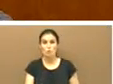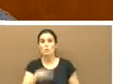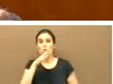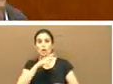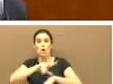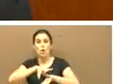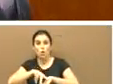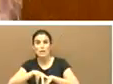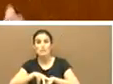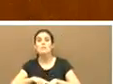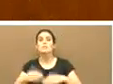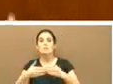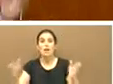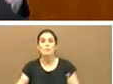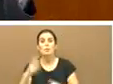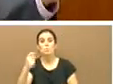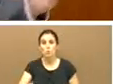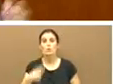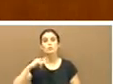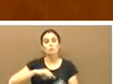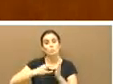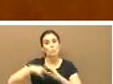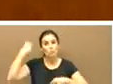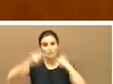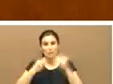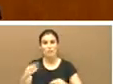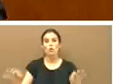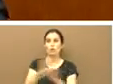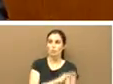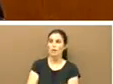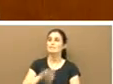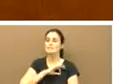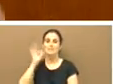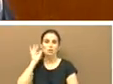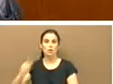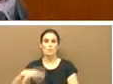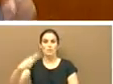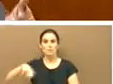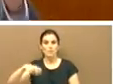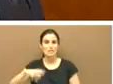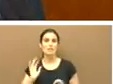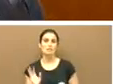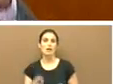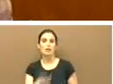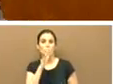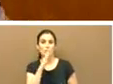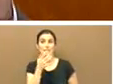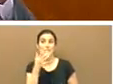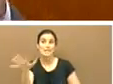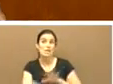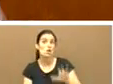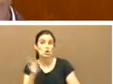pocas horas es un planteamiento equivocado, señora vicepresidenta. Si no se compra más es porque no hay